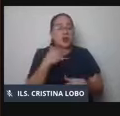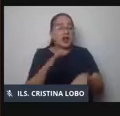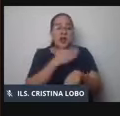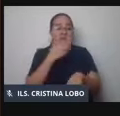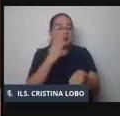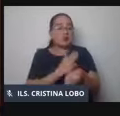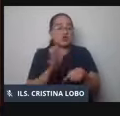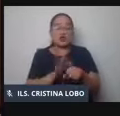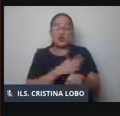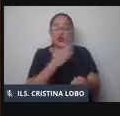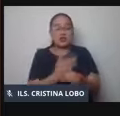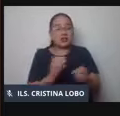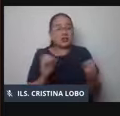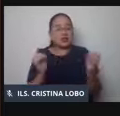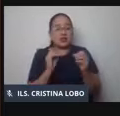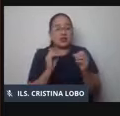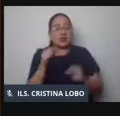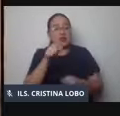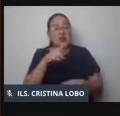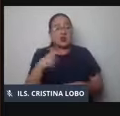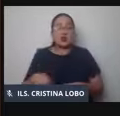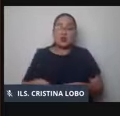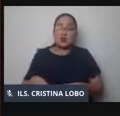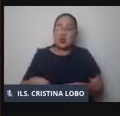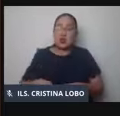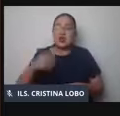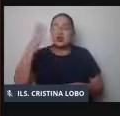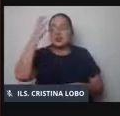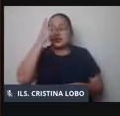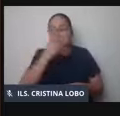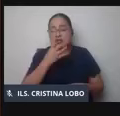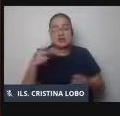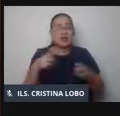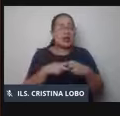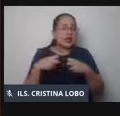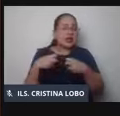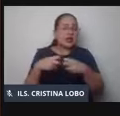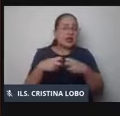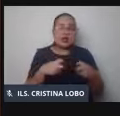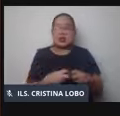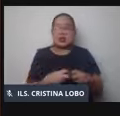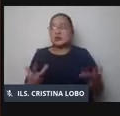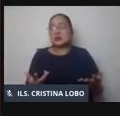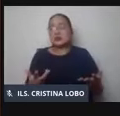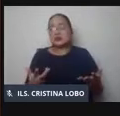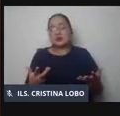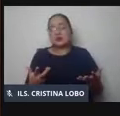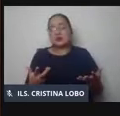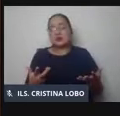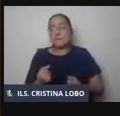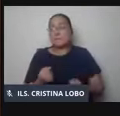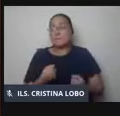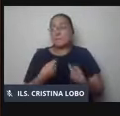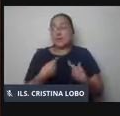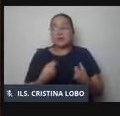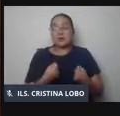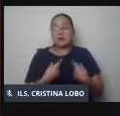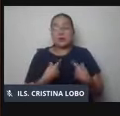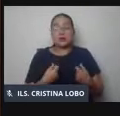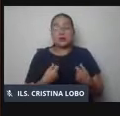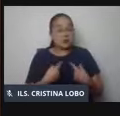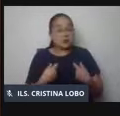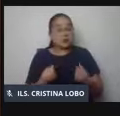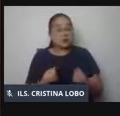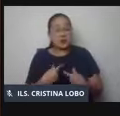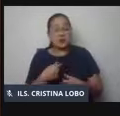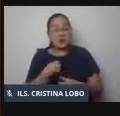por supuesto, con la tristeza, la angustia, la amargura y demás. Entonces, esta autolaceración por el nivel de perfeccionismo que se han